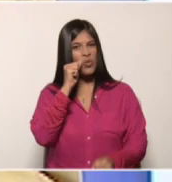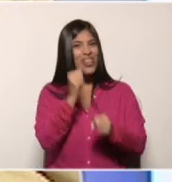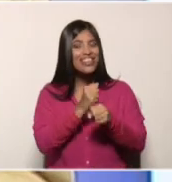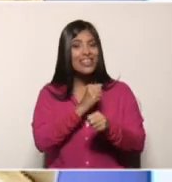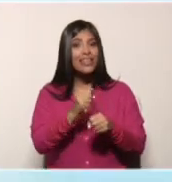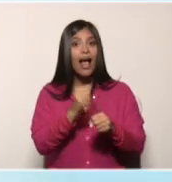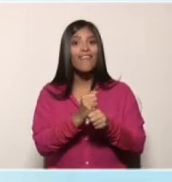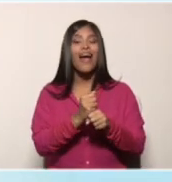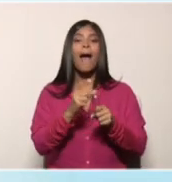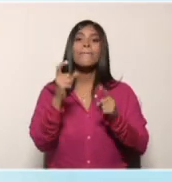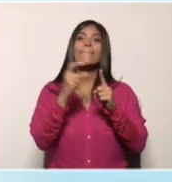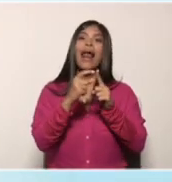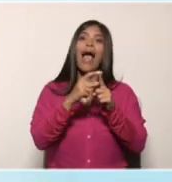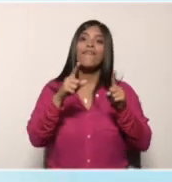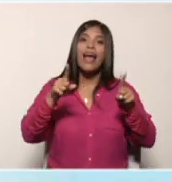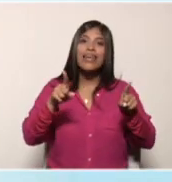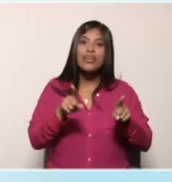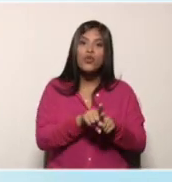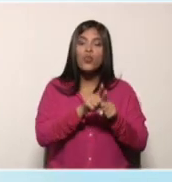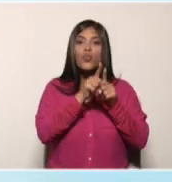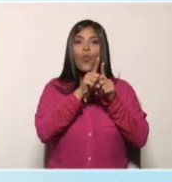son sinónimos y antónimos. ¿Okay?